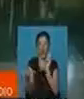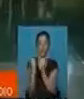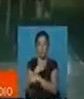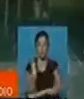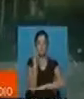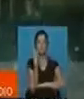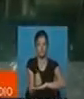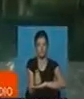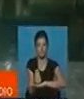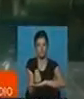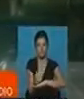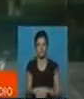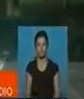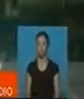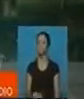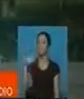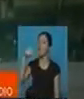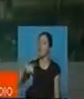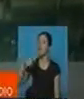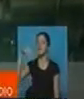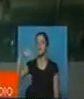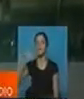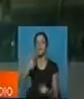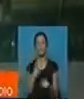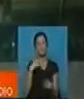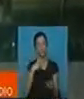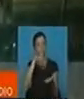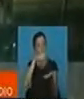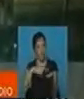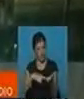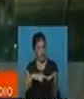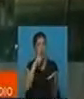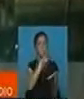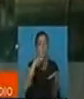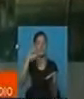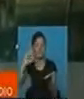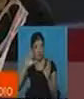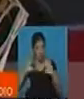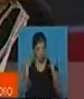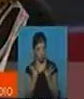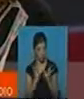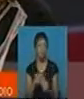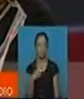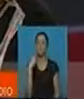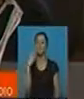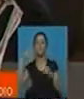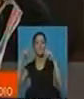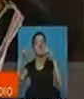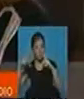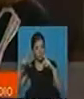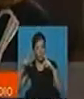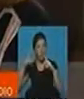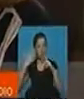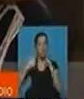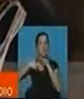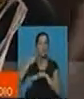quiere preguntarte, hoy leía en la BBC, en BBC Mundo, que señalaban que habían puesto una foto, que fue la foto que más